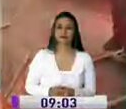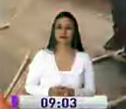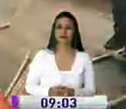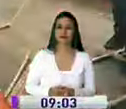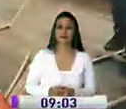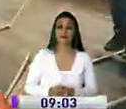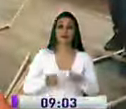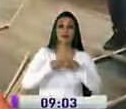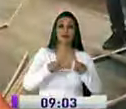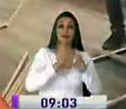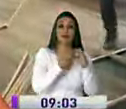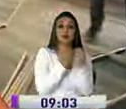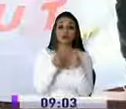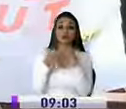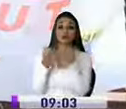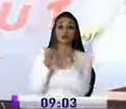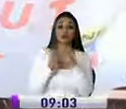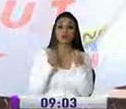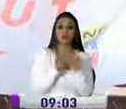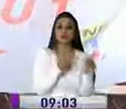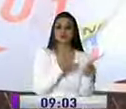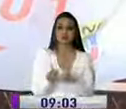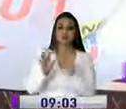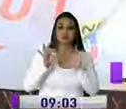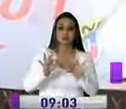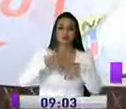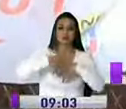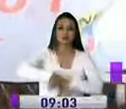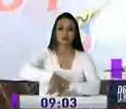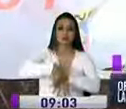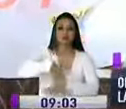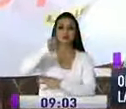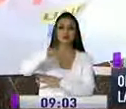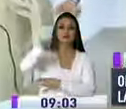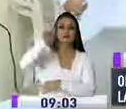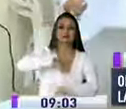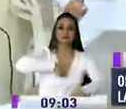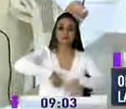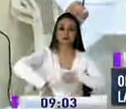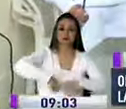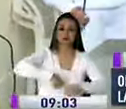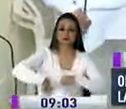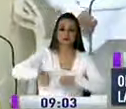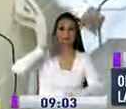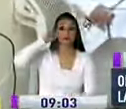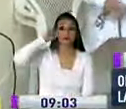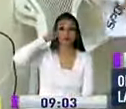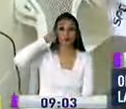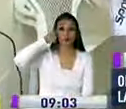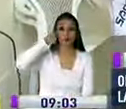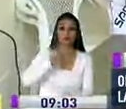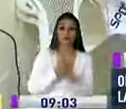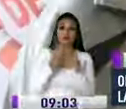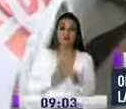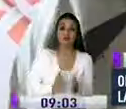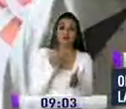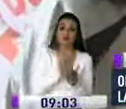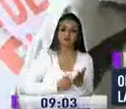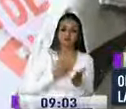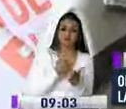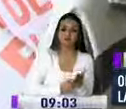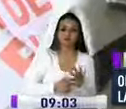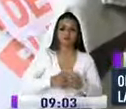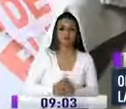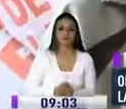Varias organizaciones sociales se preparan para lo que será la marcha del 1 de mayo, que conmemora la lucha de los trabajadores.